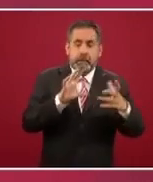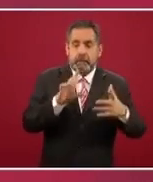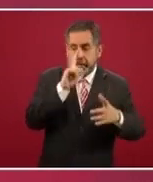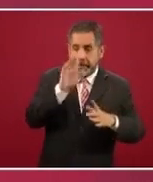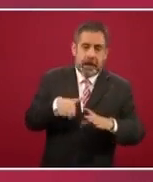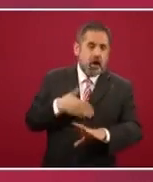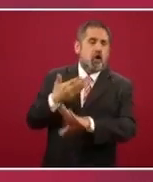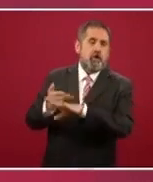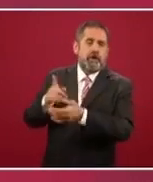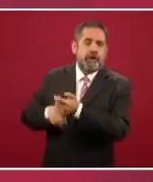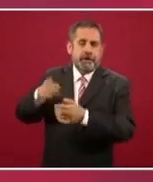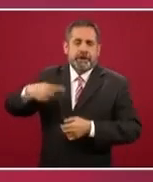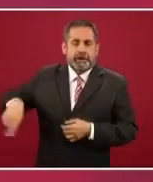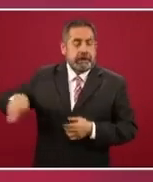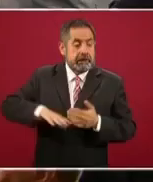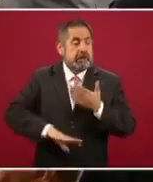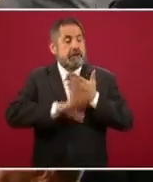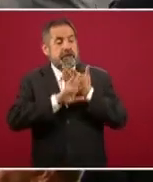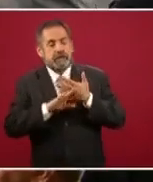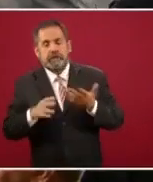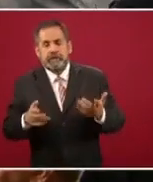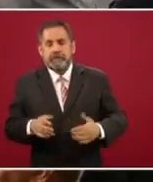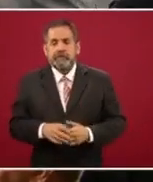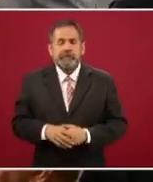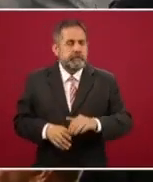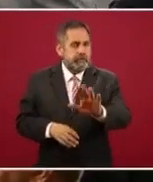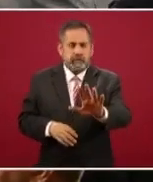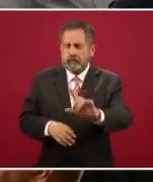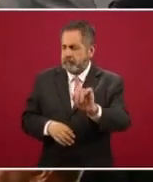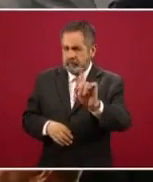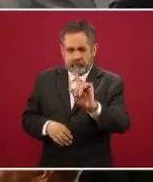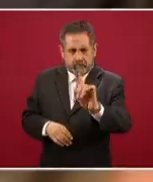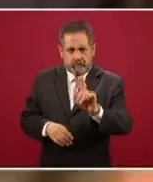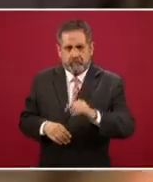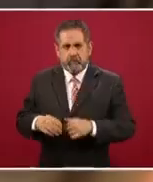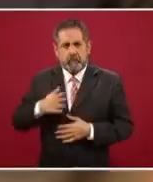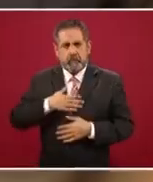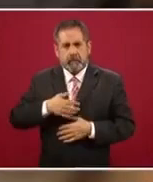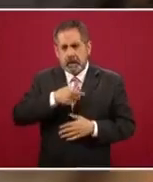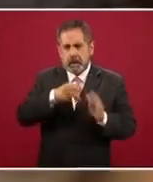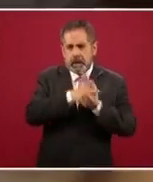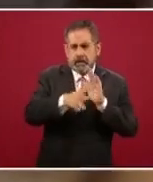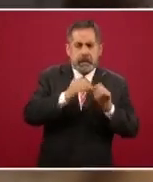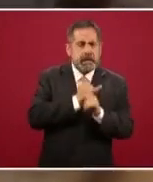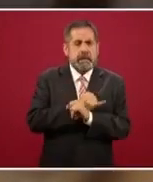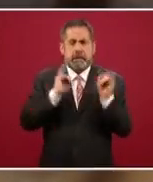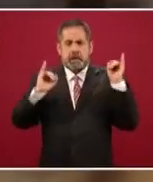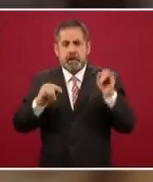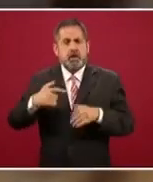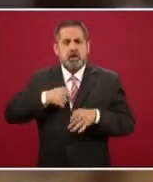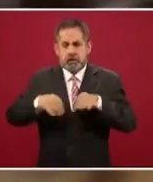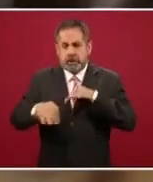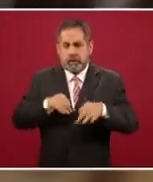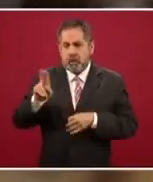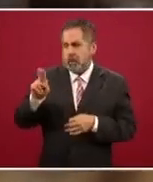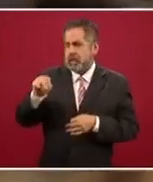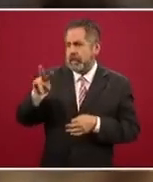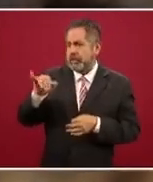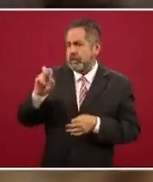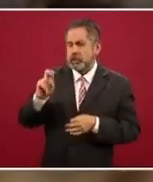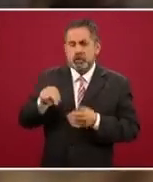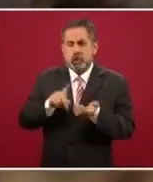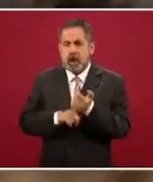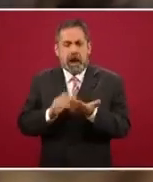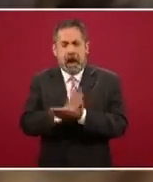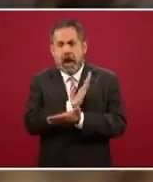para lanzarse en contra de nosotros. Sí, no somos, son dos reporteros independientes y yo que trabajo en Univisión, y pues lo